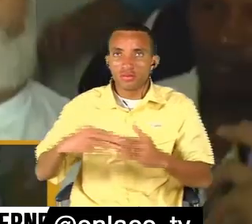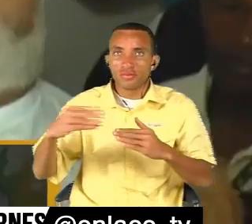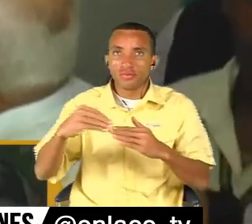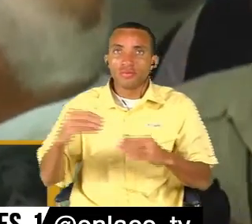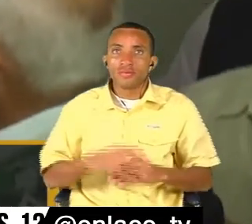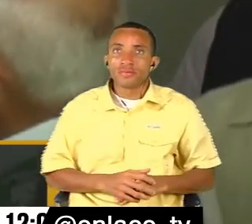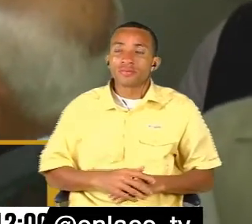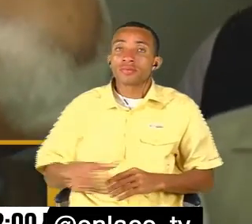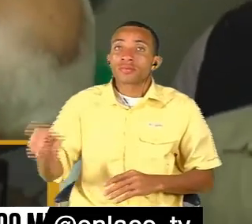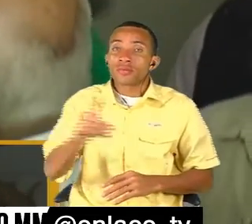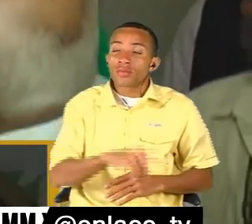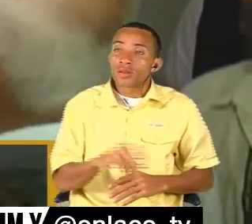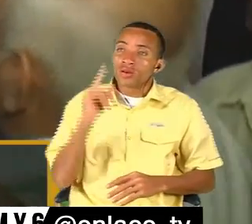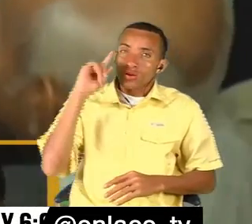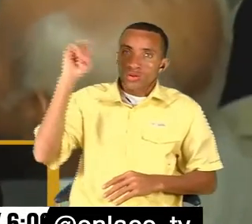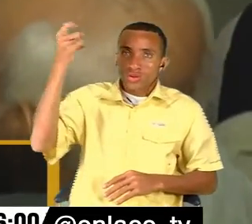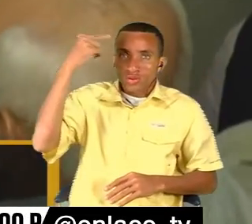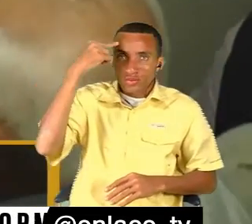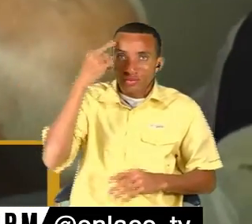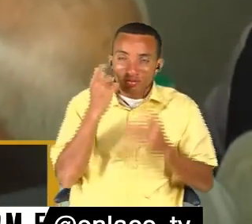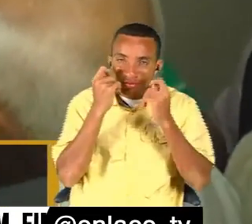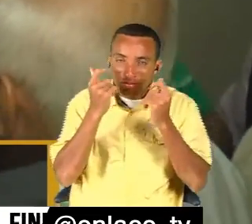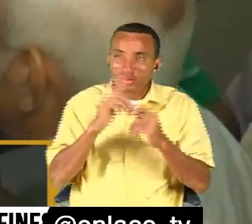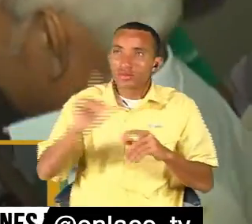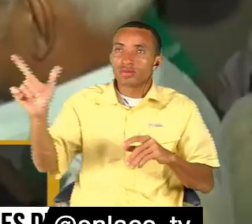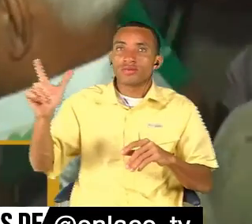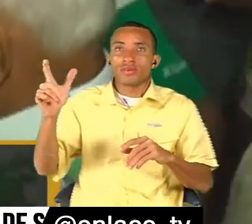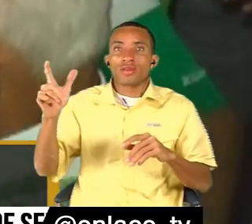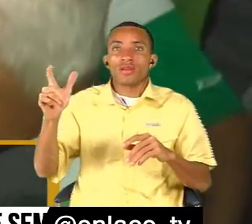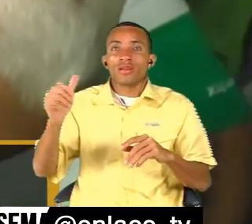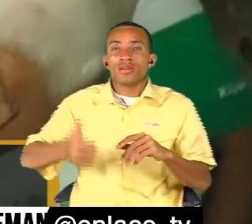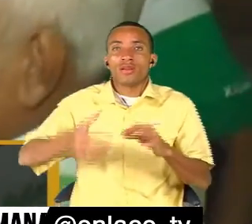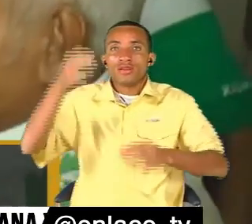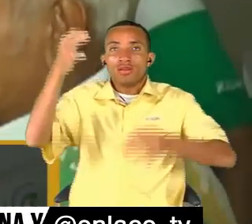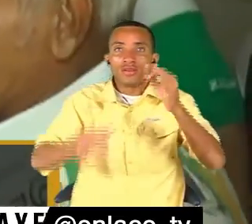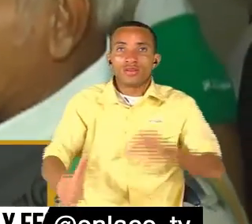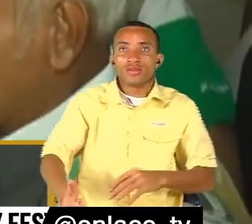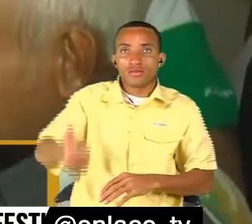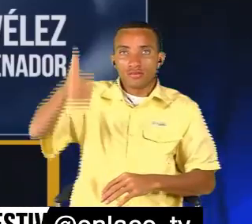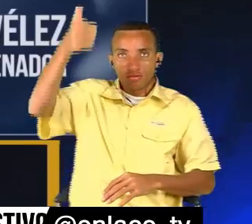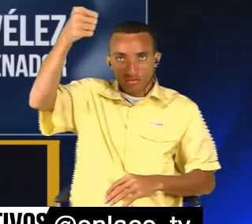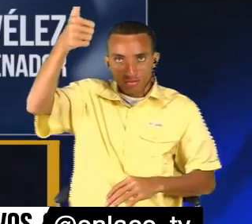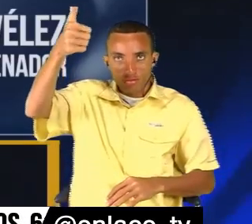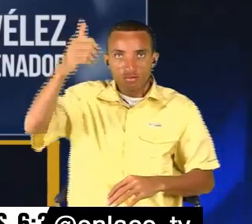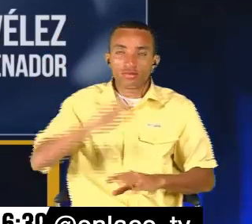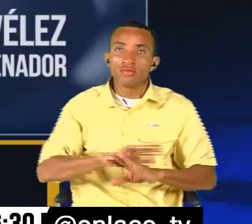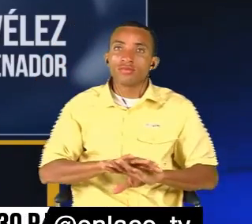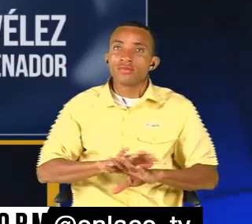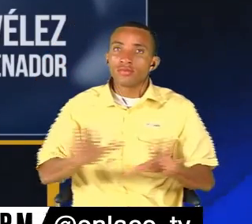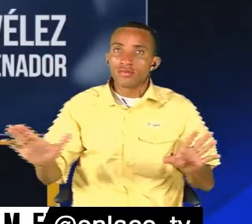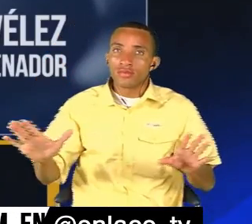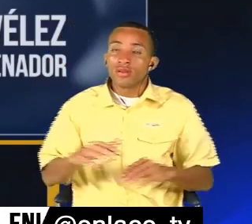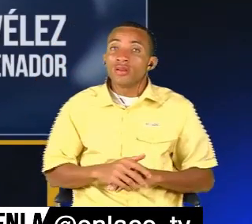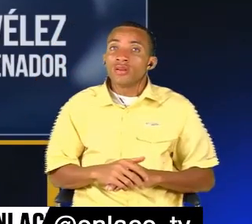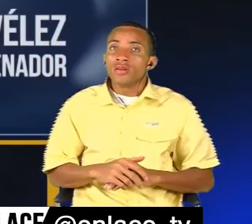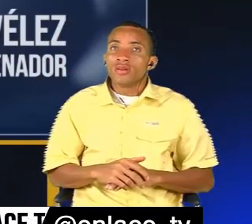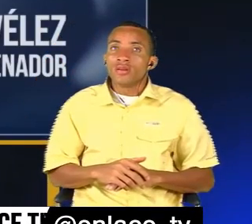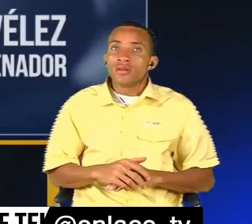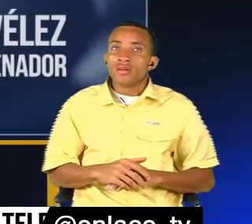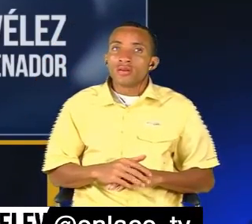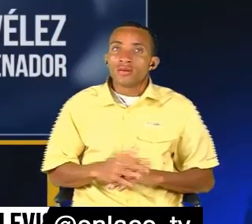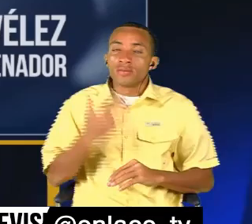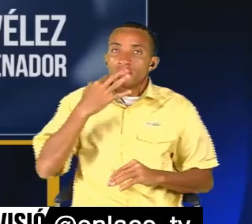de rabiosa y reiteró que desde allí y desde la Corte Suprema de Justicia se persigue a exfuncionarios de su gobierno. Lo cierto del caso es que aquí